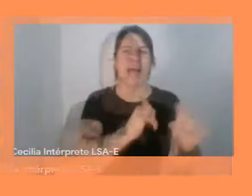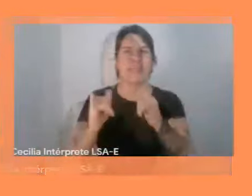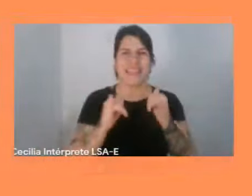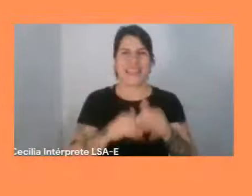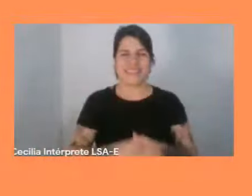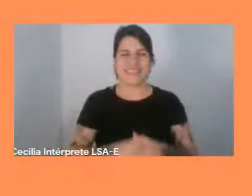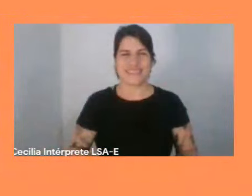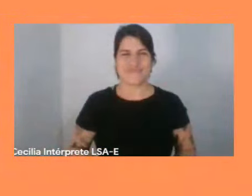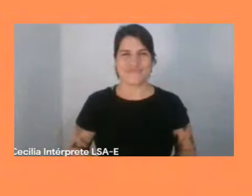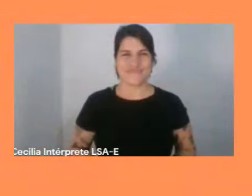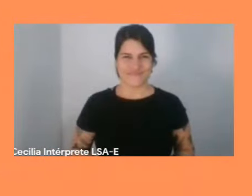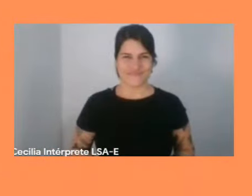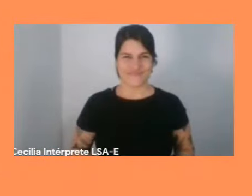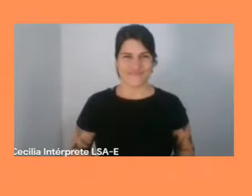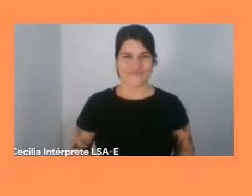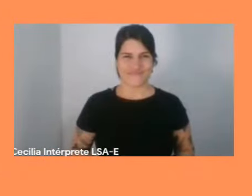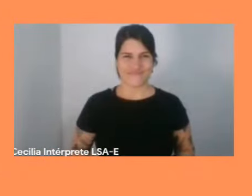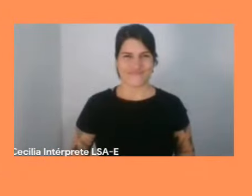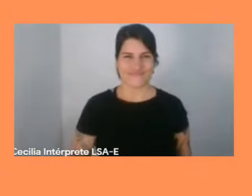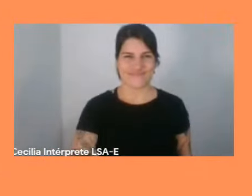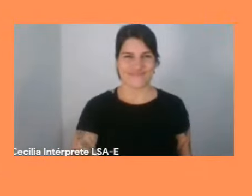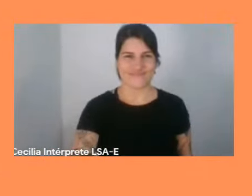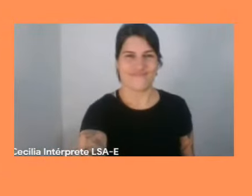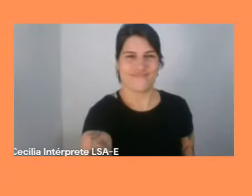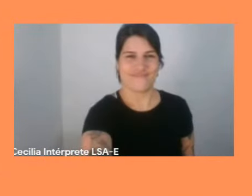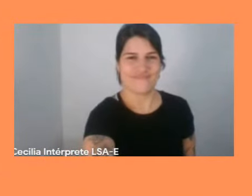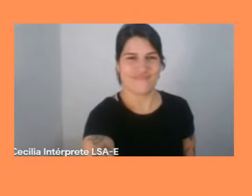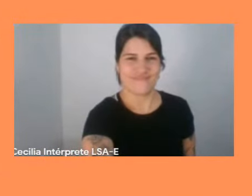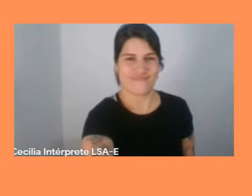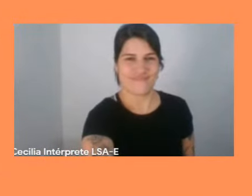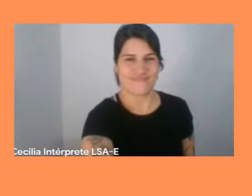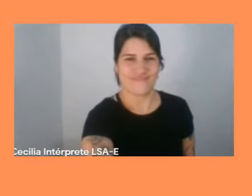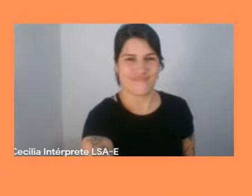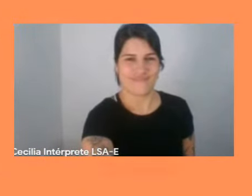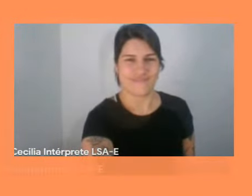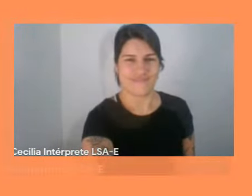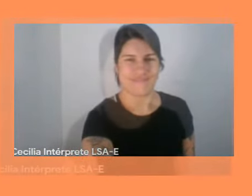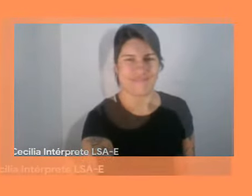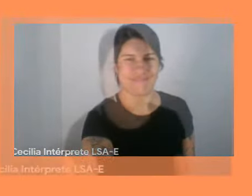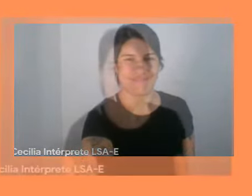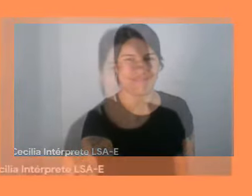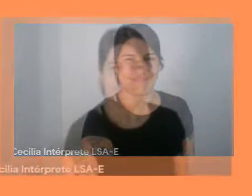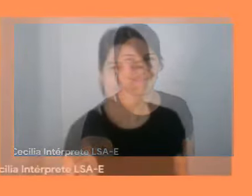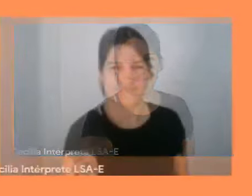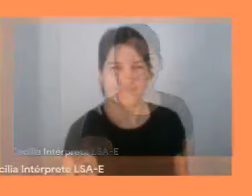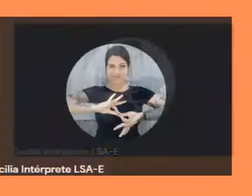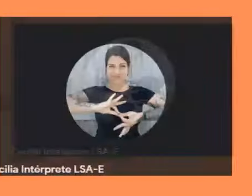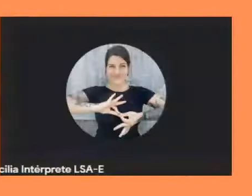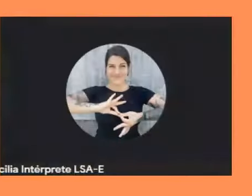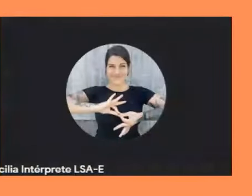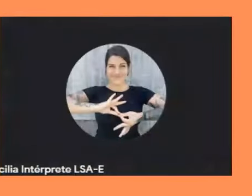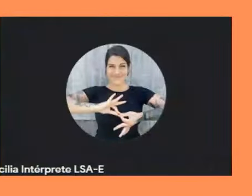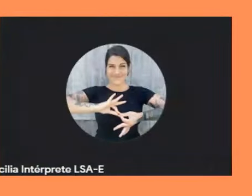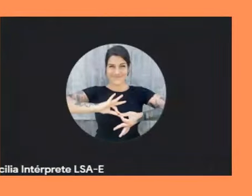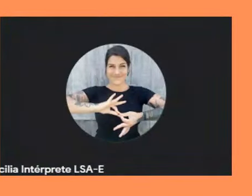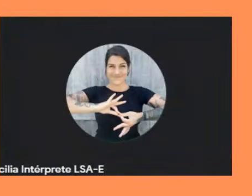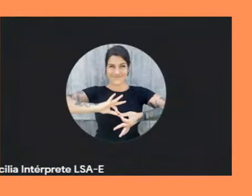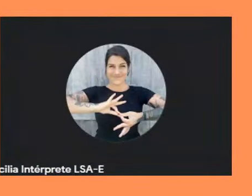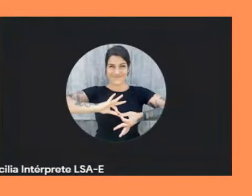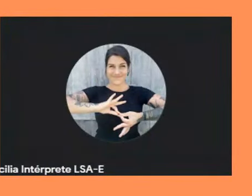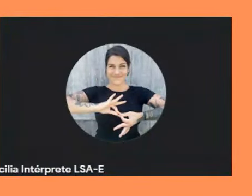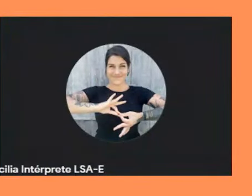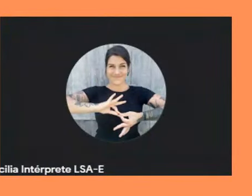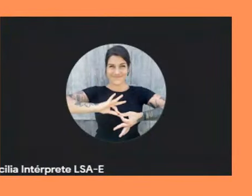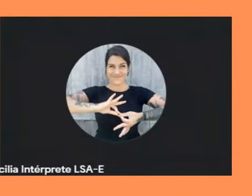La ESI supera miradas biologicistas, moralistas y binarias sobre las sexualidades. La sexualidad es mucho más que